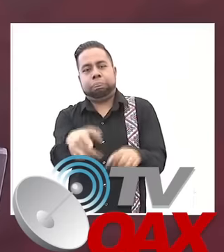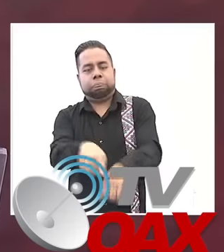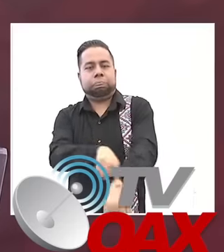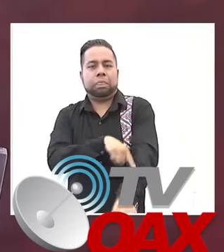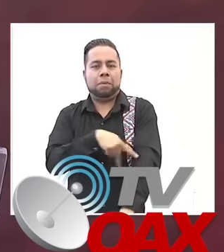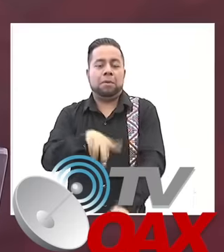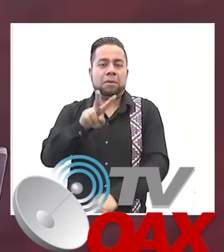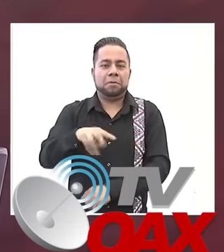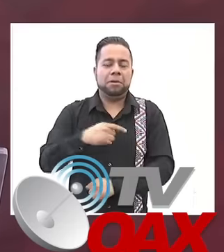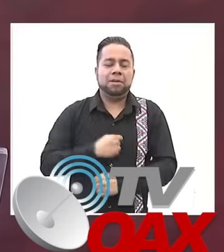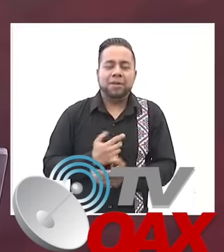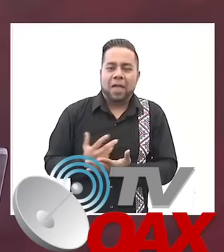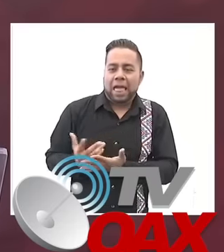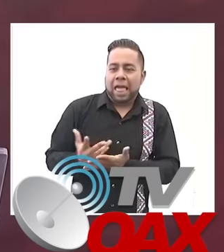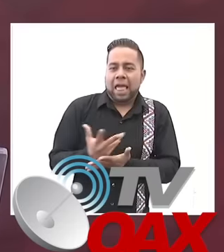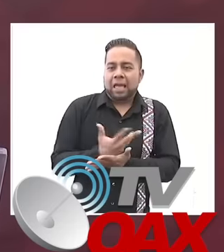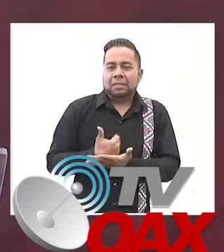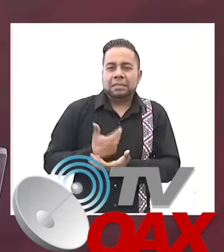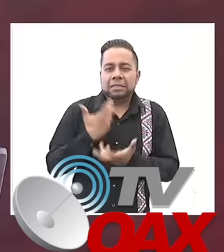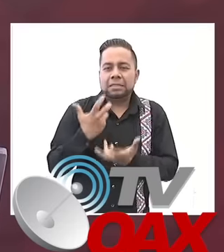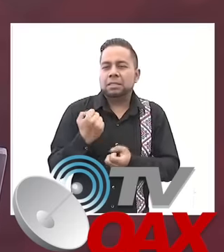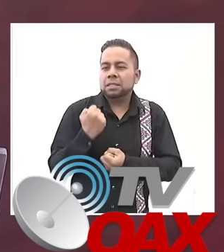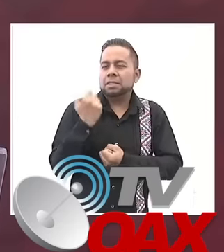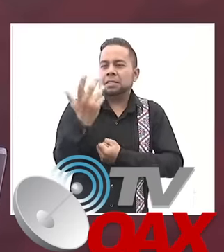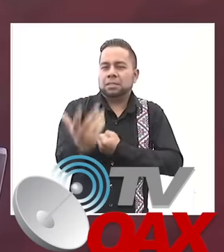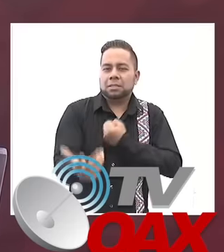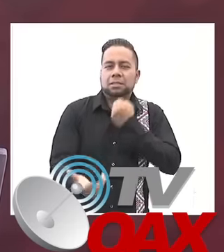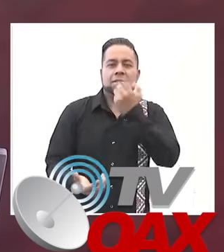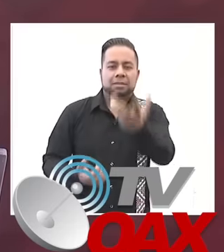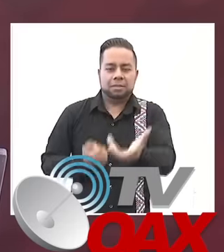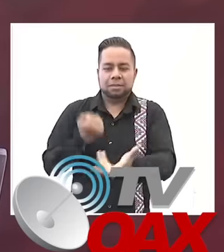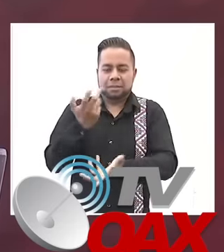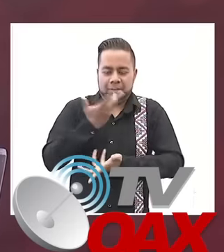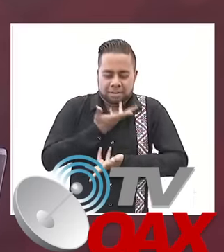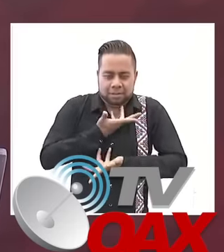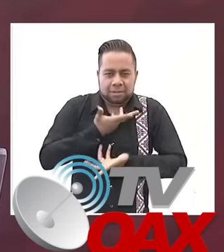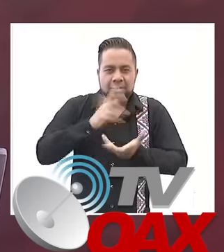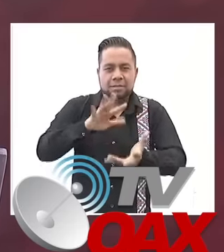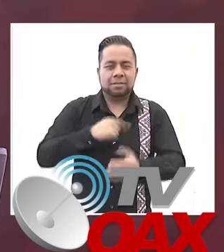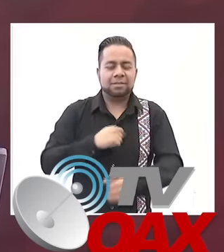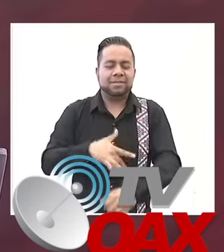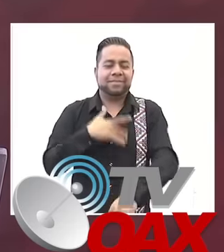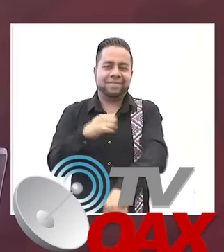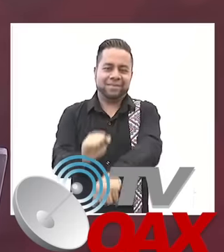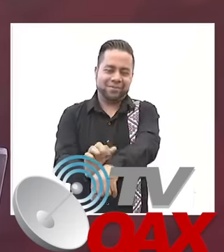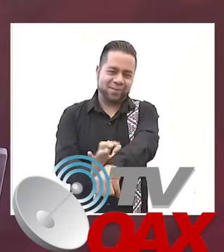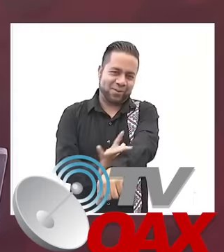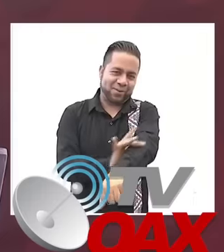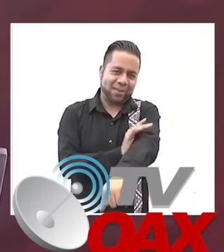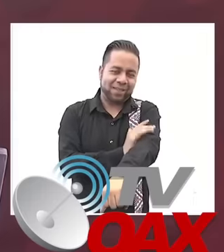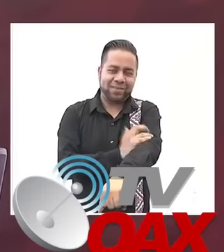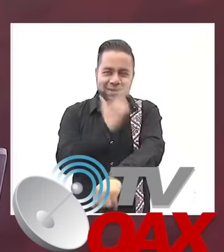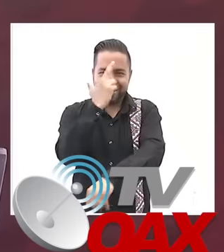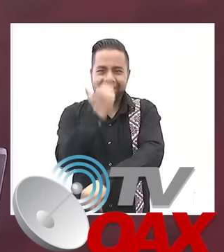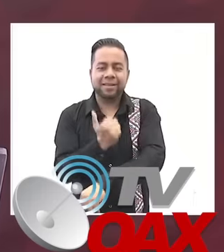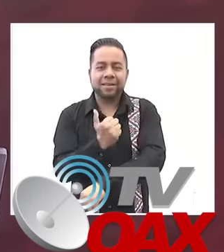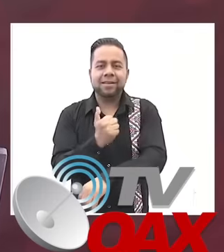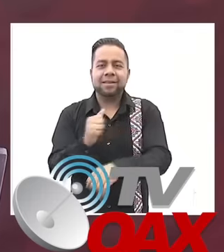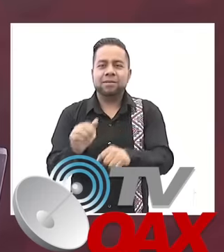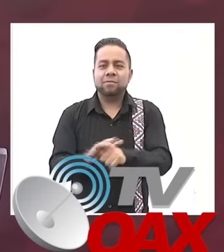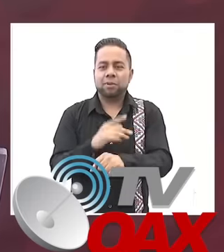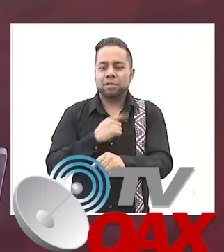sí tenía ganas de hacerlo. Estoy emocionado porque